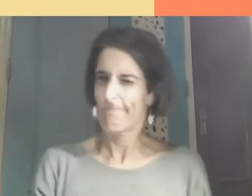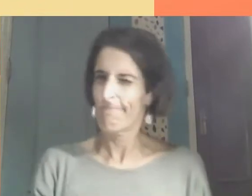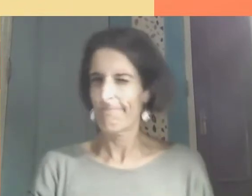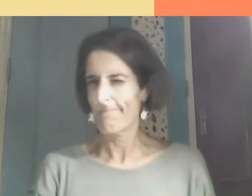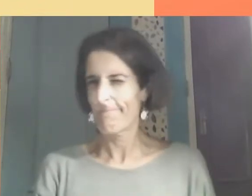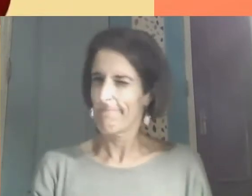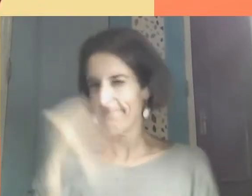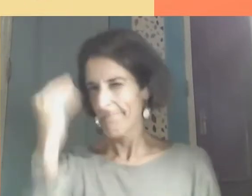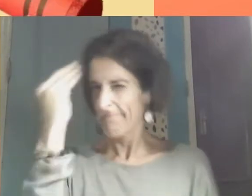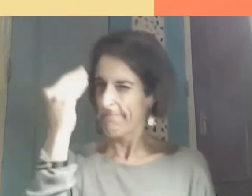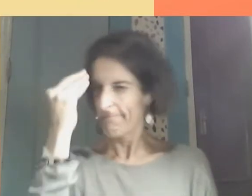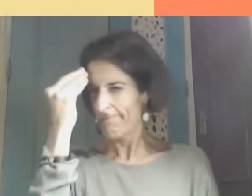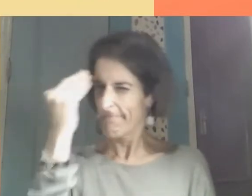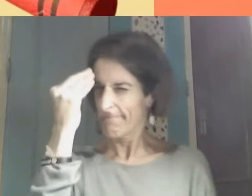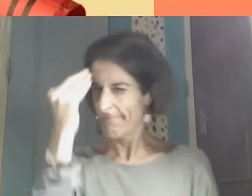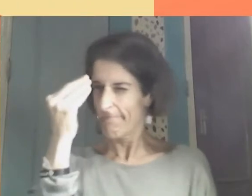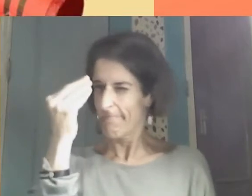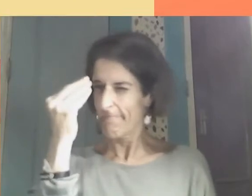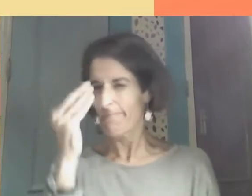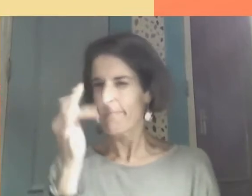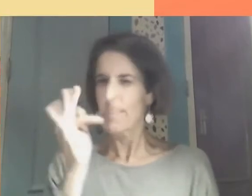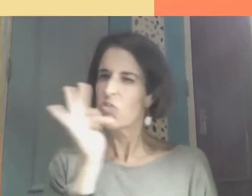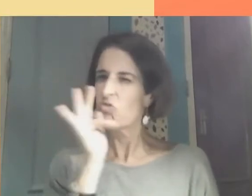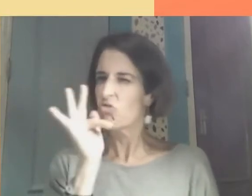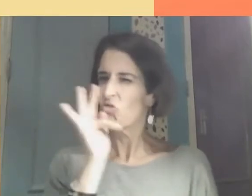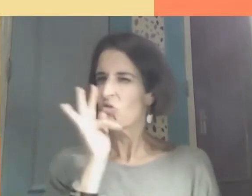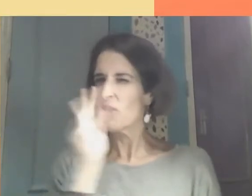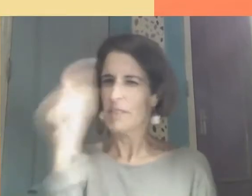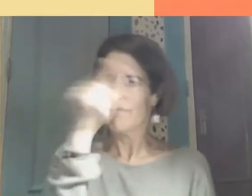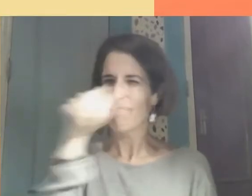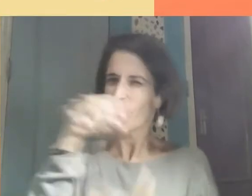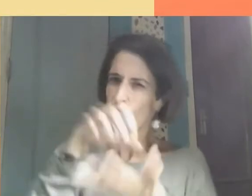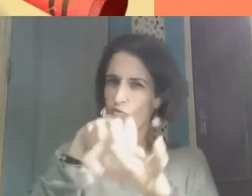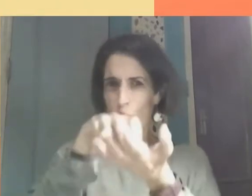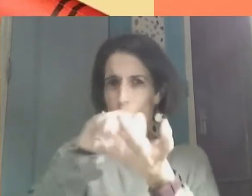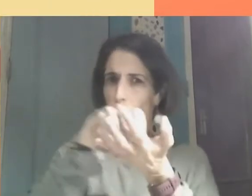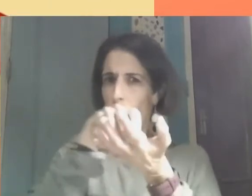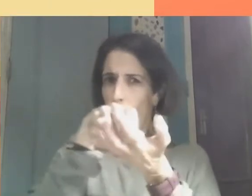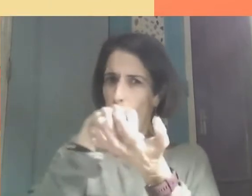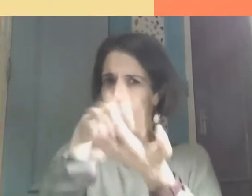me da que todavía tenemos algunas dudas